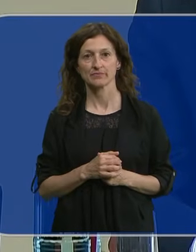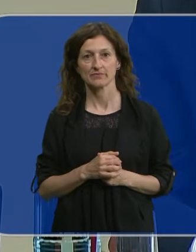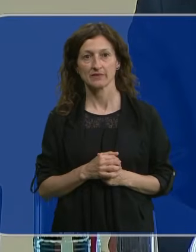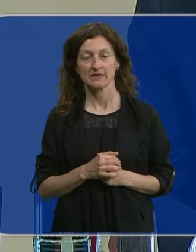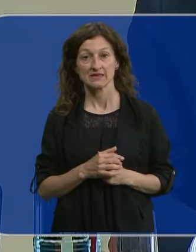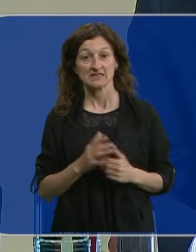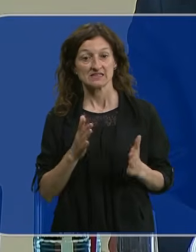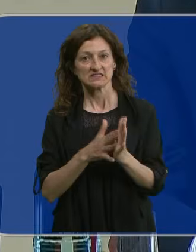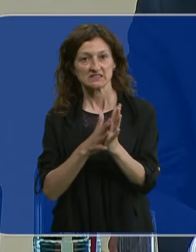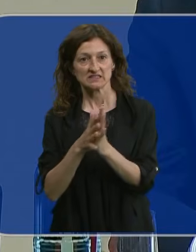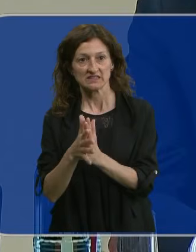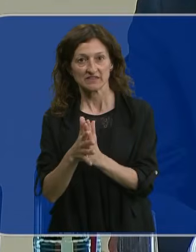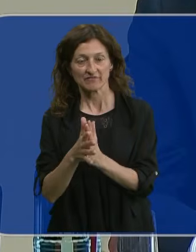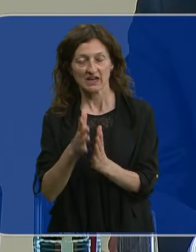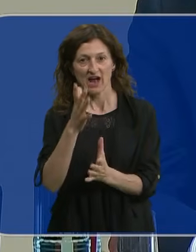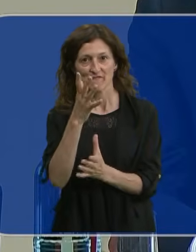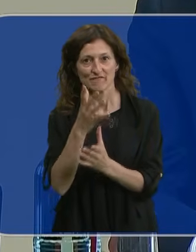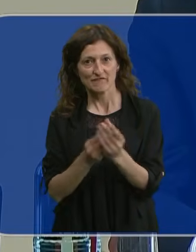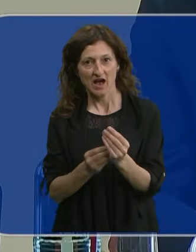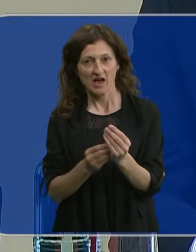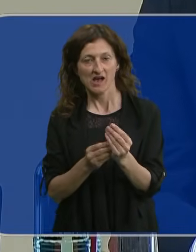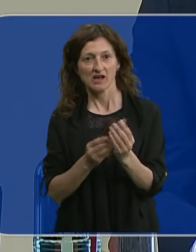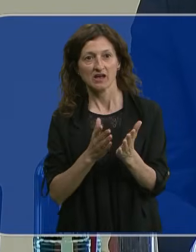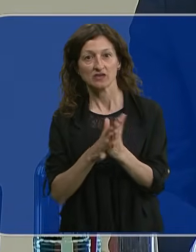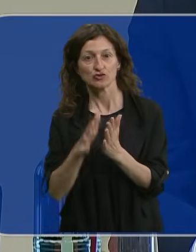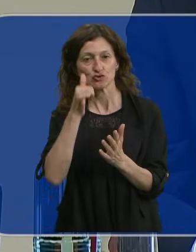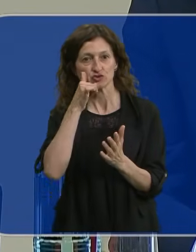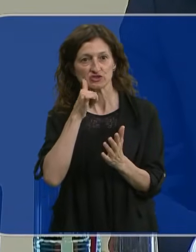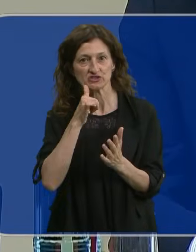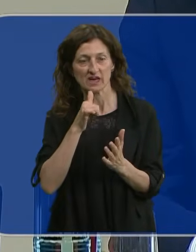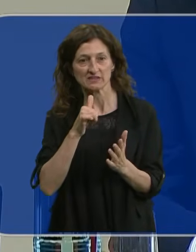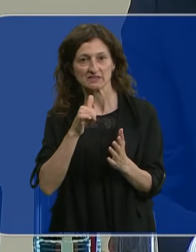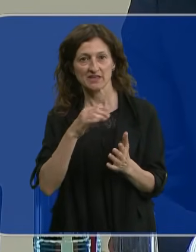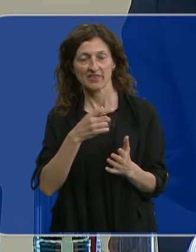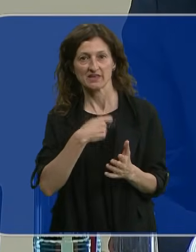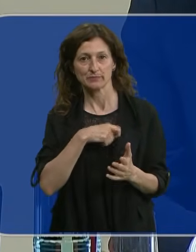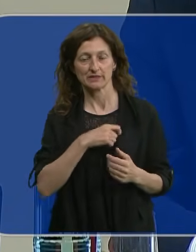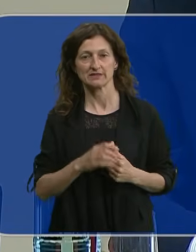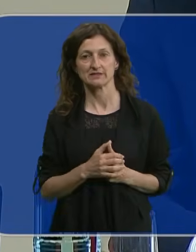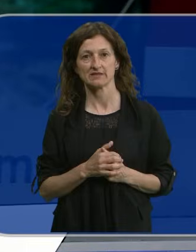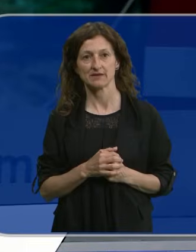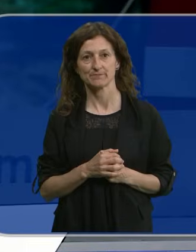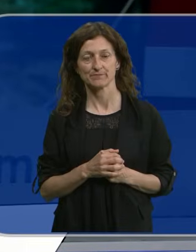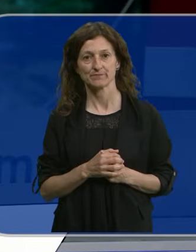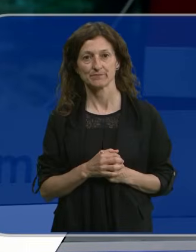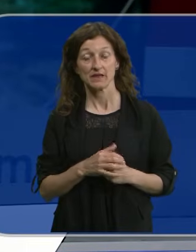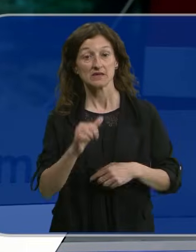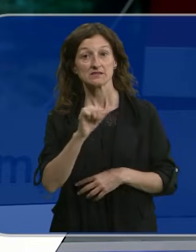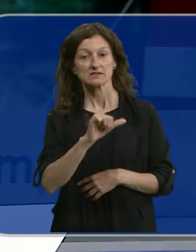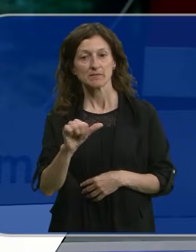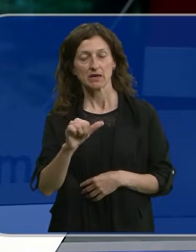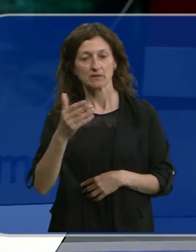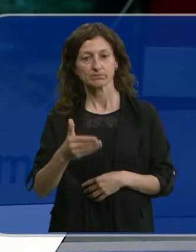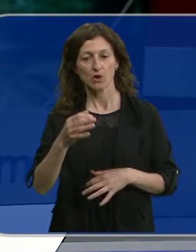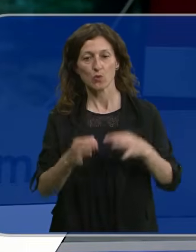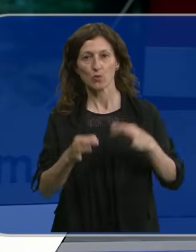un síntoma del fallo multiorgánico al que Sánchez tiene sometido a nuestro país. Semana decisiva en